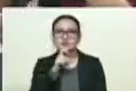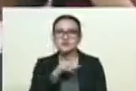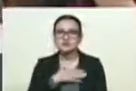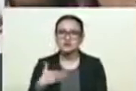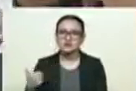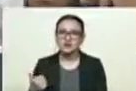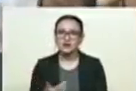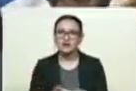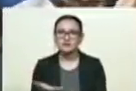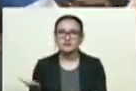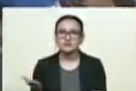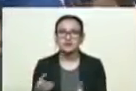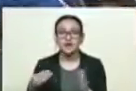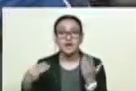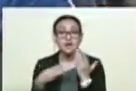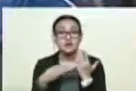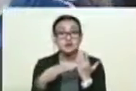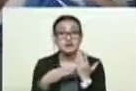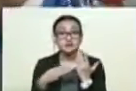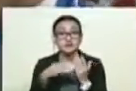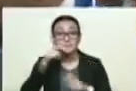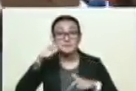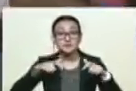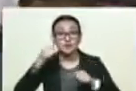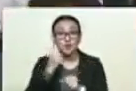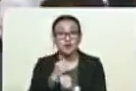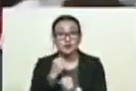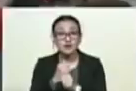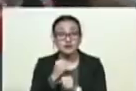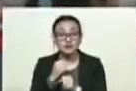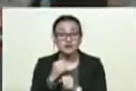¿Los aprendices del INSE no quieren?